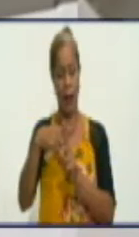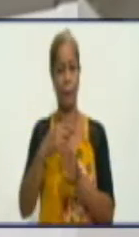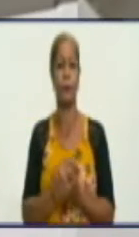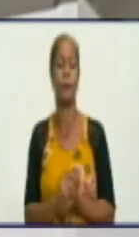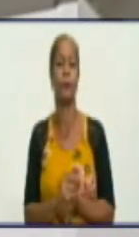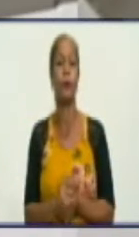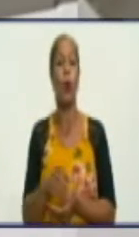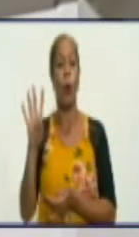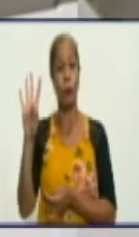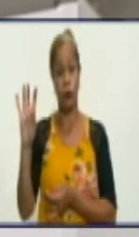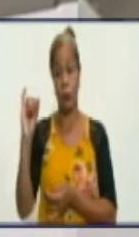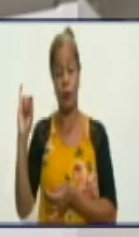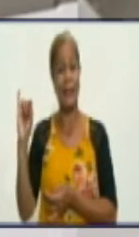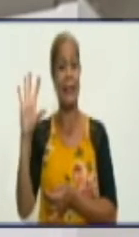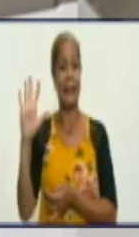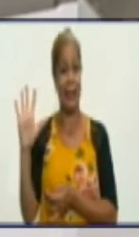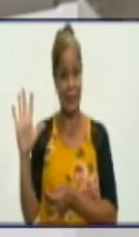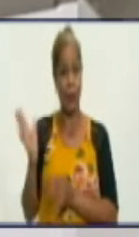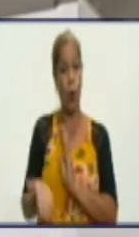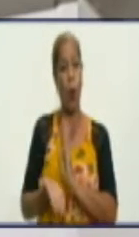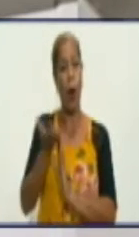485 altas y hay recuperados